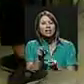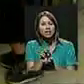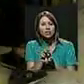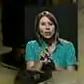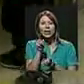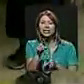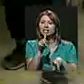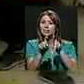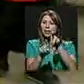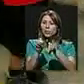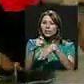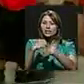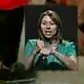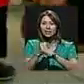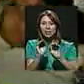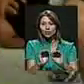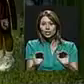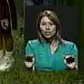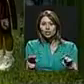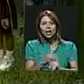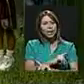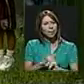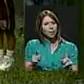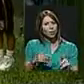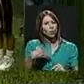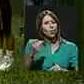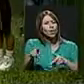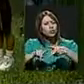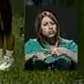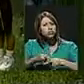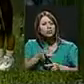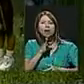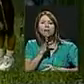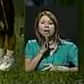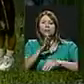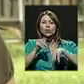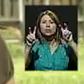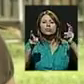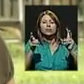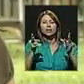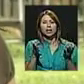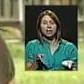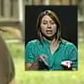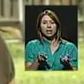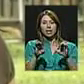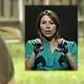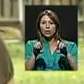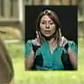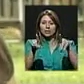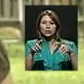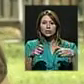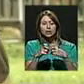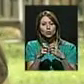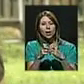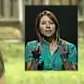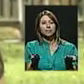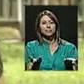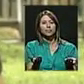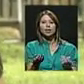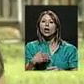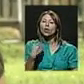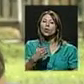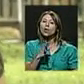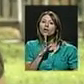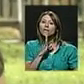preguntas básicas que hacen los niños. Pero ¿cuándo es necesario iniciar la charla sobre sexualidad? Bueno, el hecho de cuándo hablar a